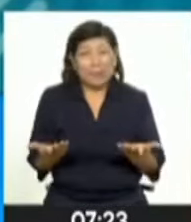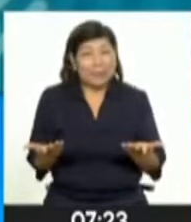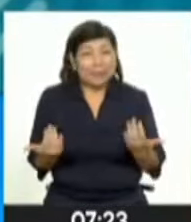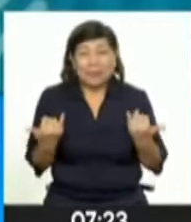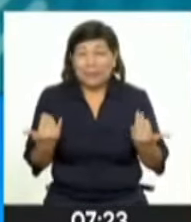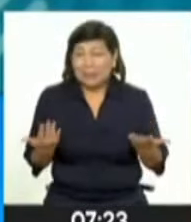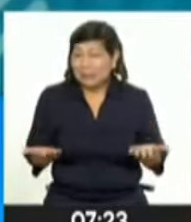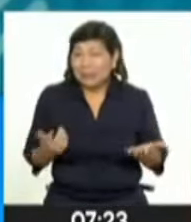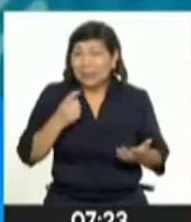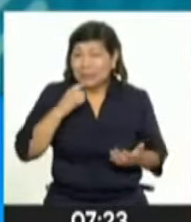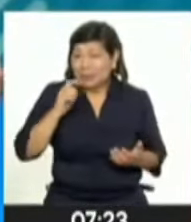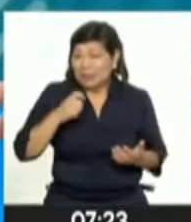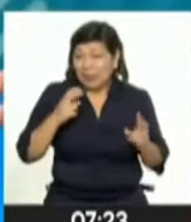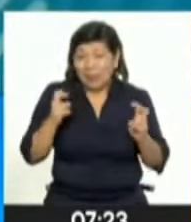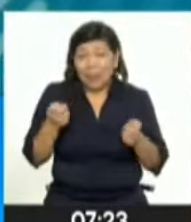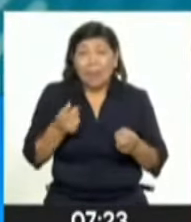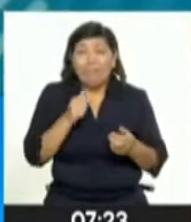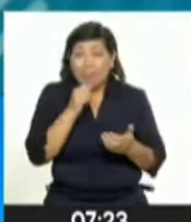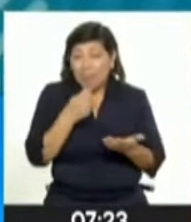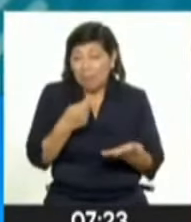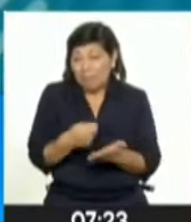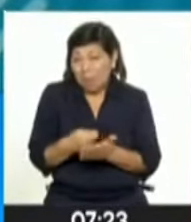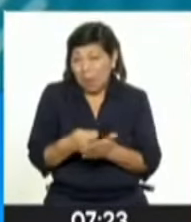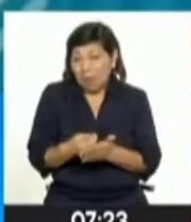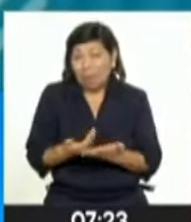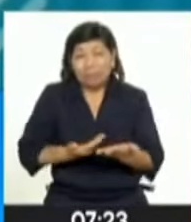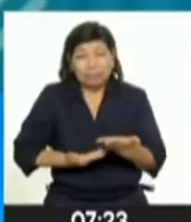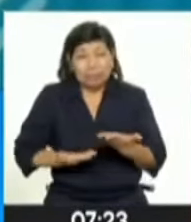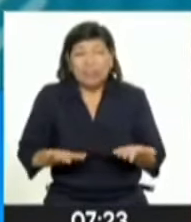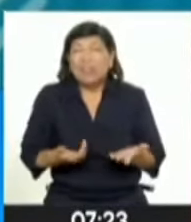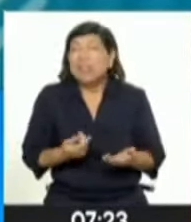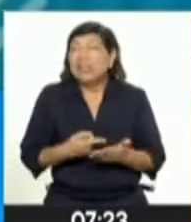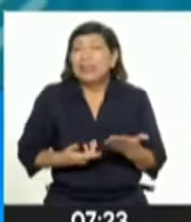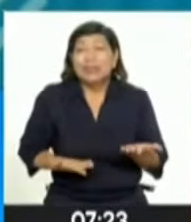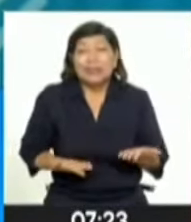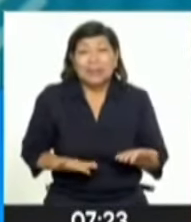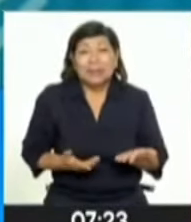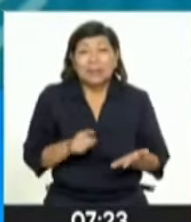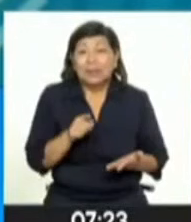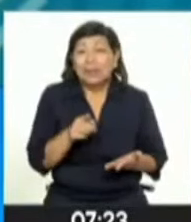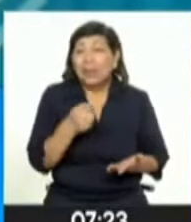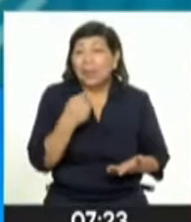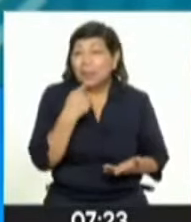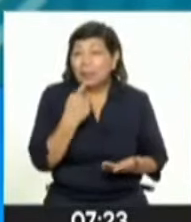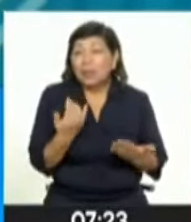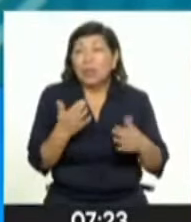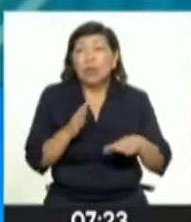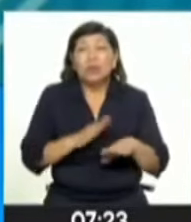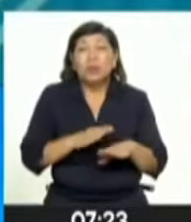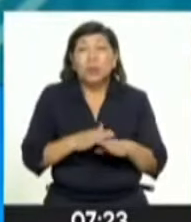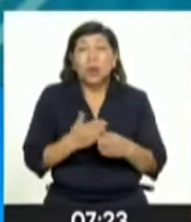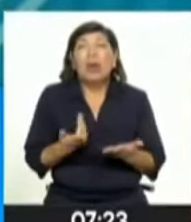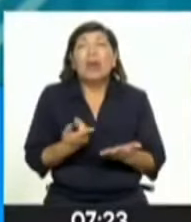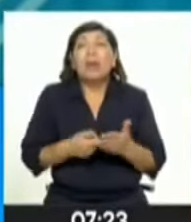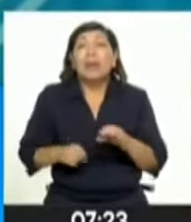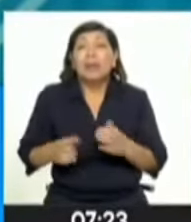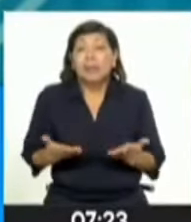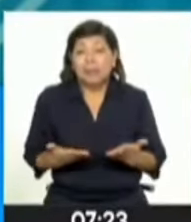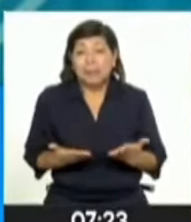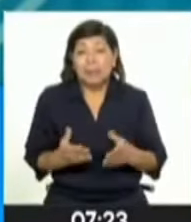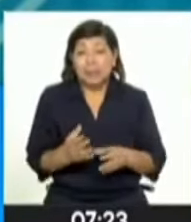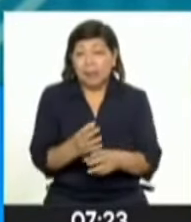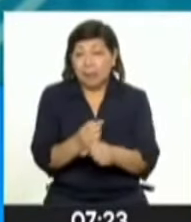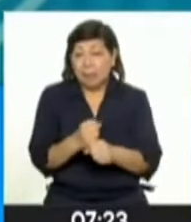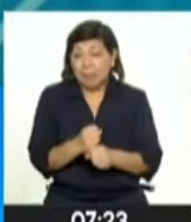Y esto pasa necesariamente por un tema de presupuesto, por un tema de gestión. ¿Cuál es la visión que usted tiene al respecto y las acciones que se van a